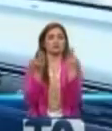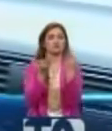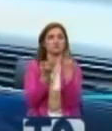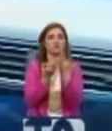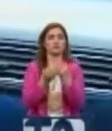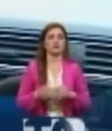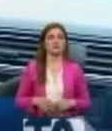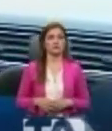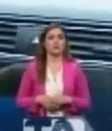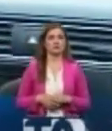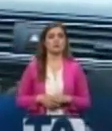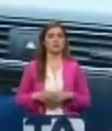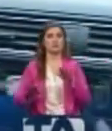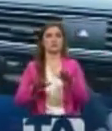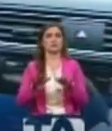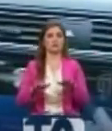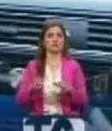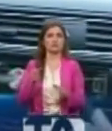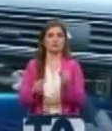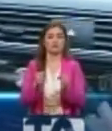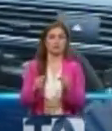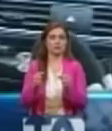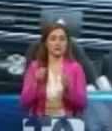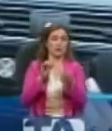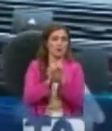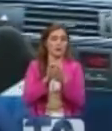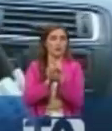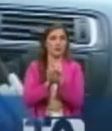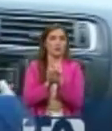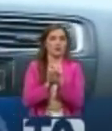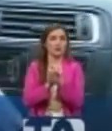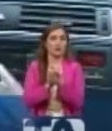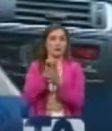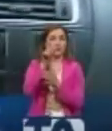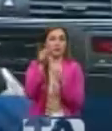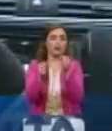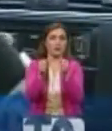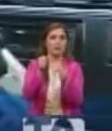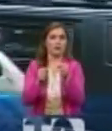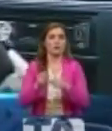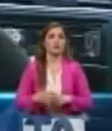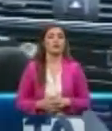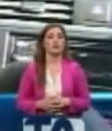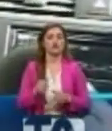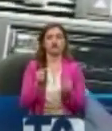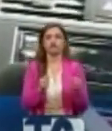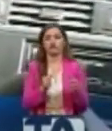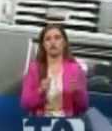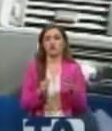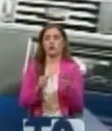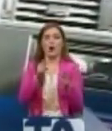algo, clase media, entonces obviamente en el matrimonio solamente tenemos, en el hogar tenemos un solo vehículo, entonces lo voy a dejar